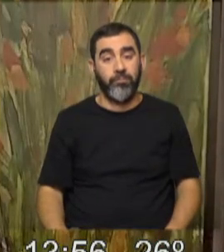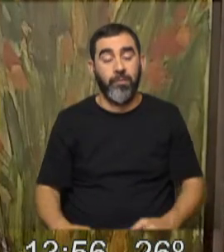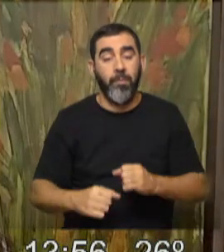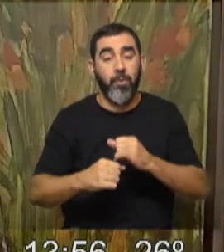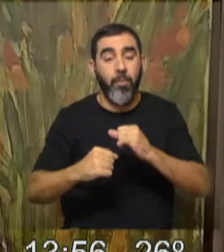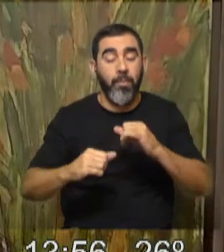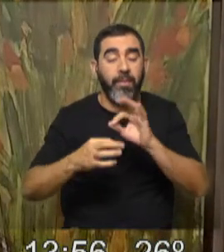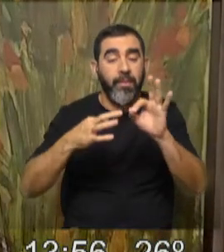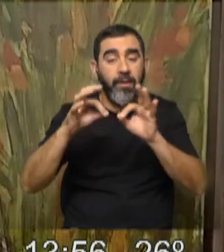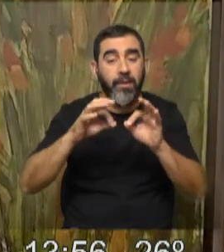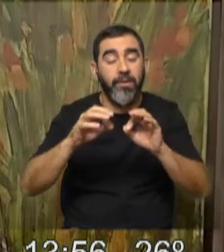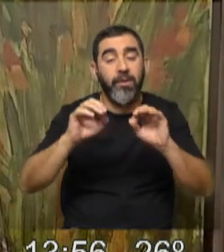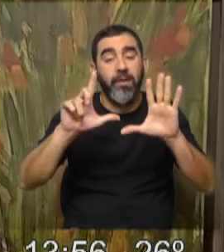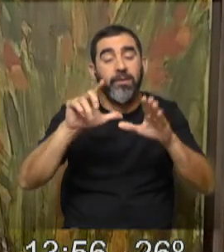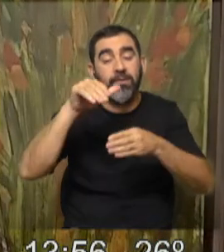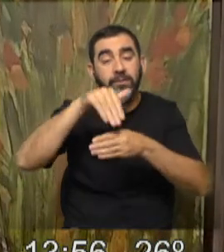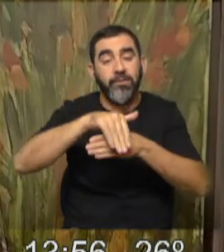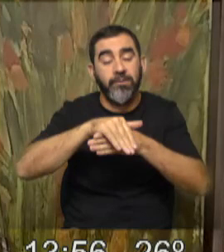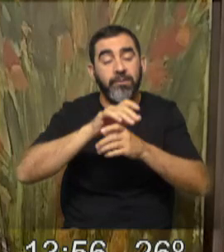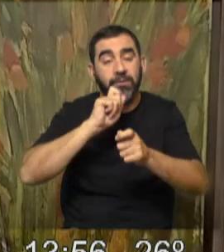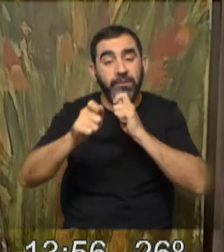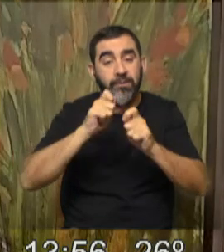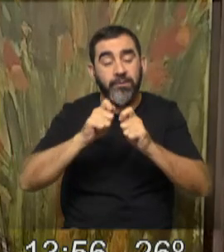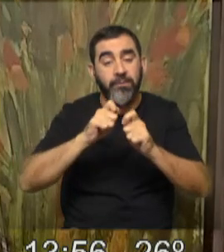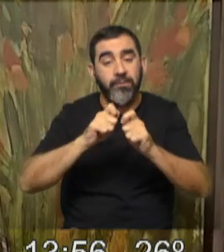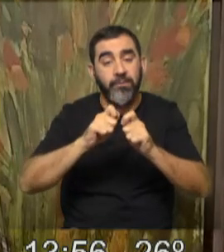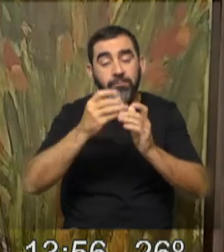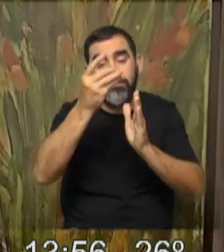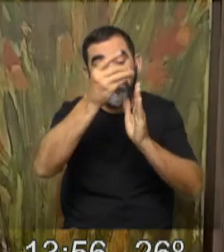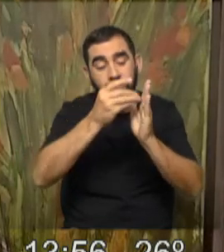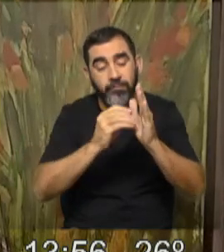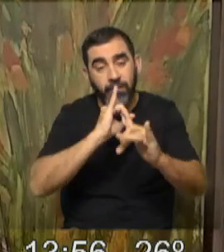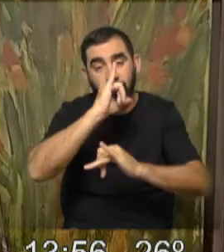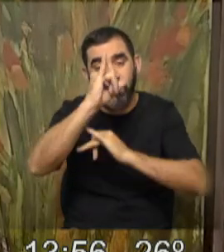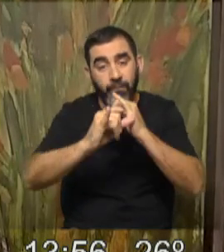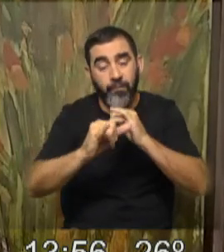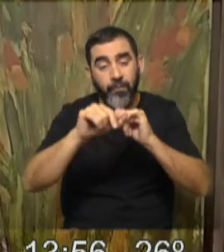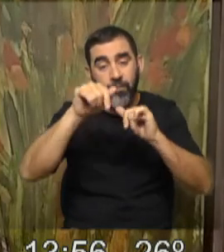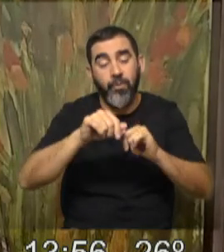más detalles en la próxima edición con todos los datos que corresponden, les